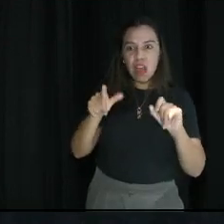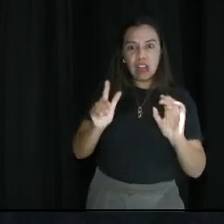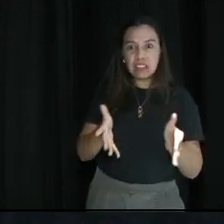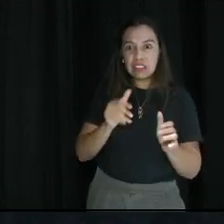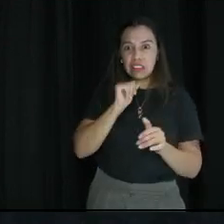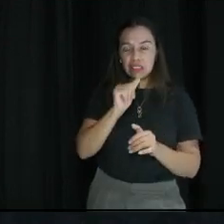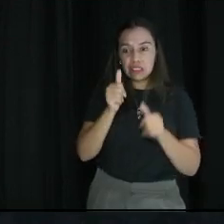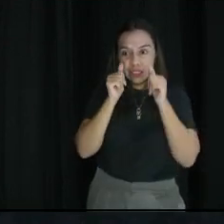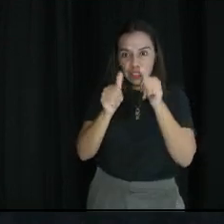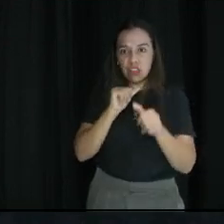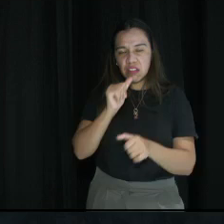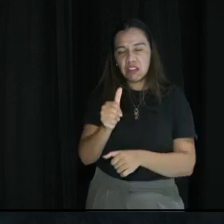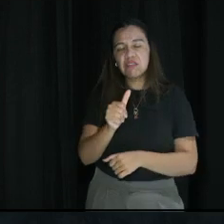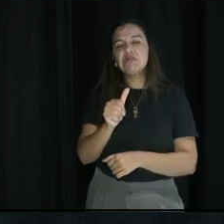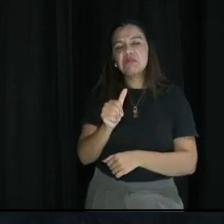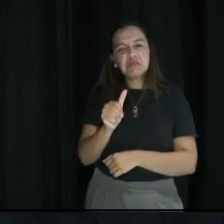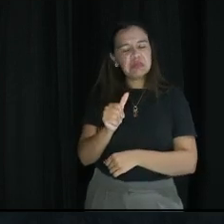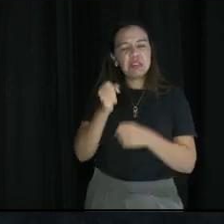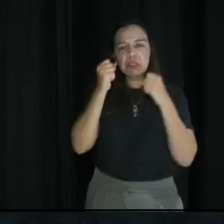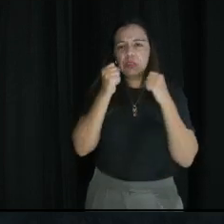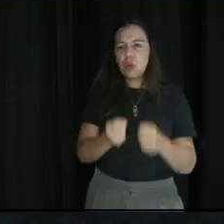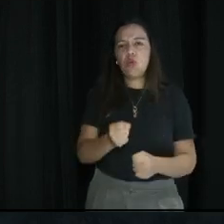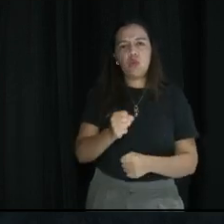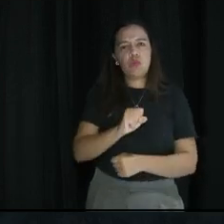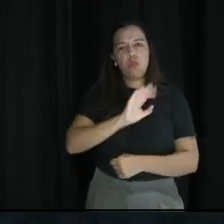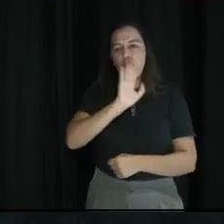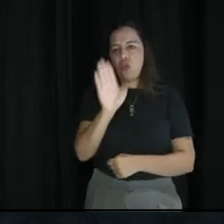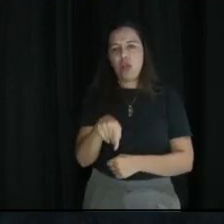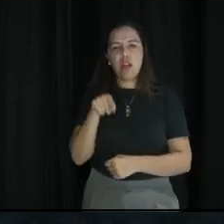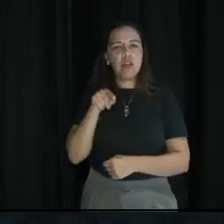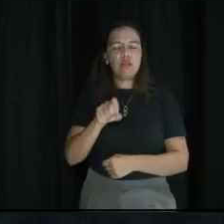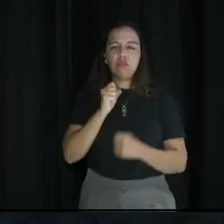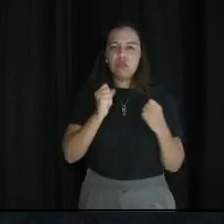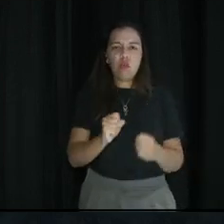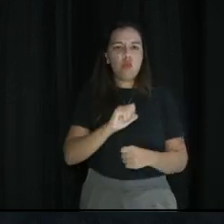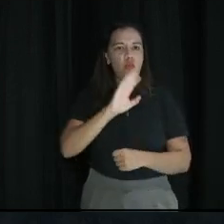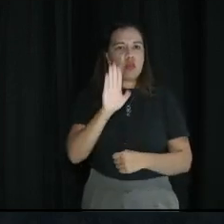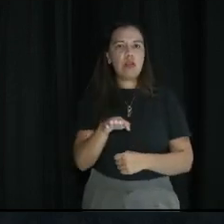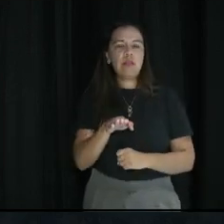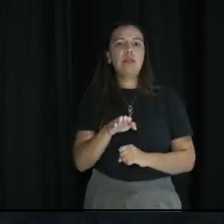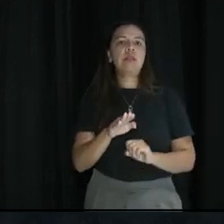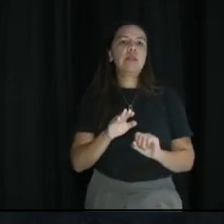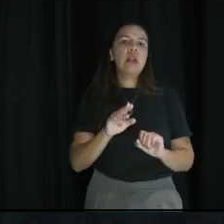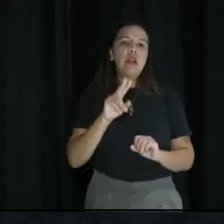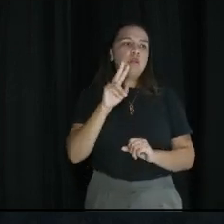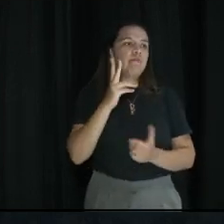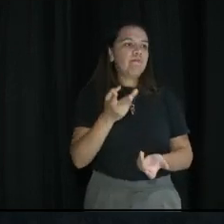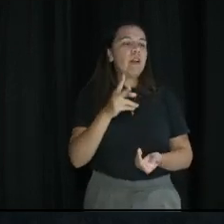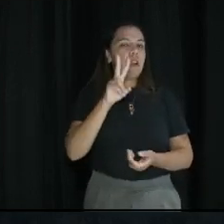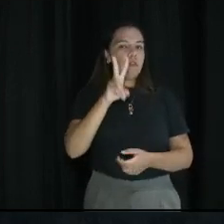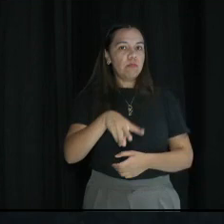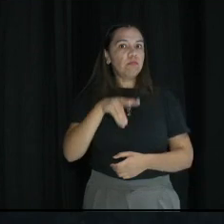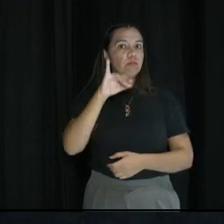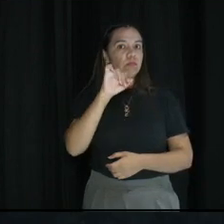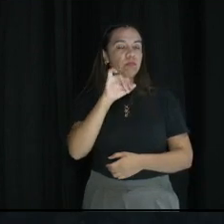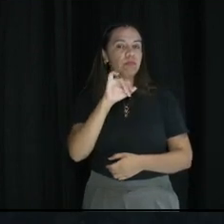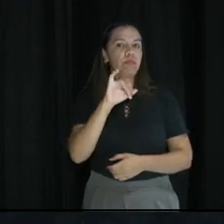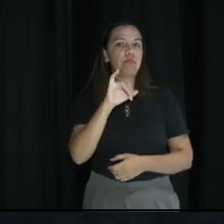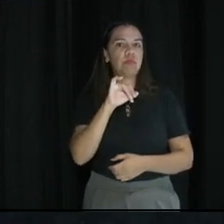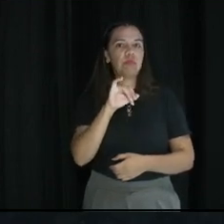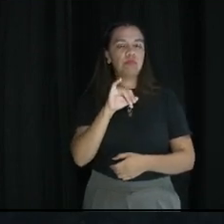era un animal que muy posiblemente hubiera muerto. La verdad es que sí